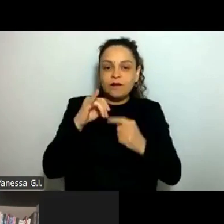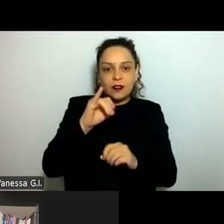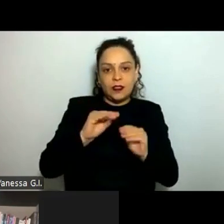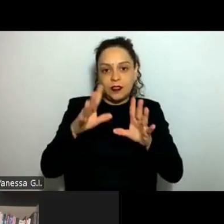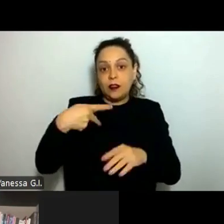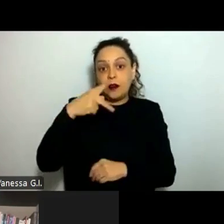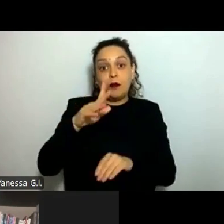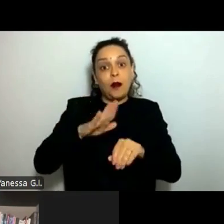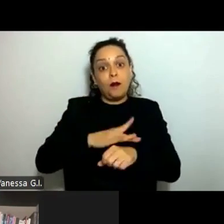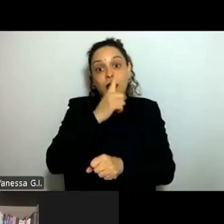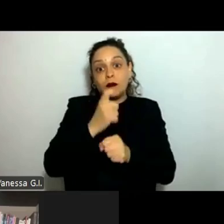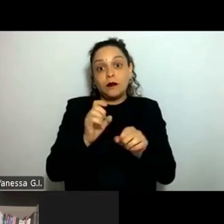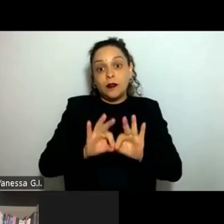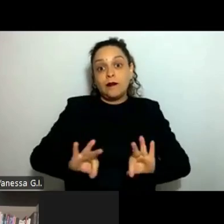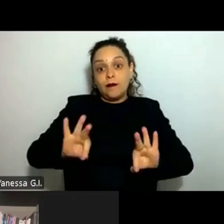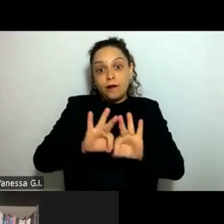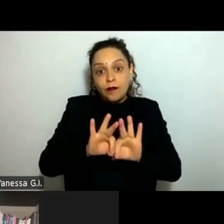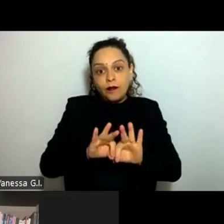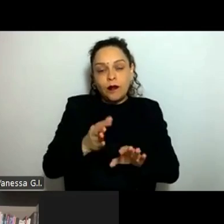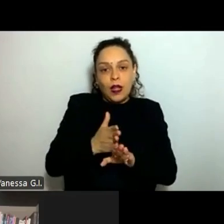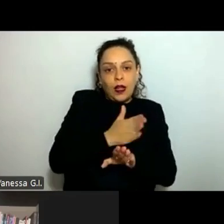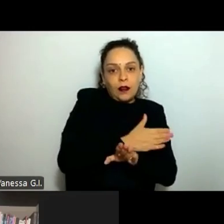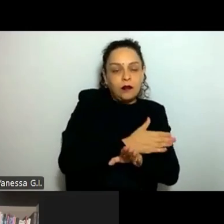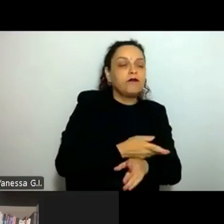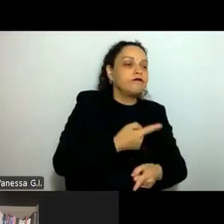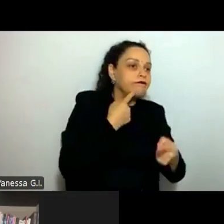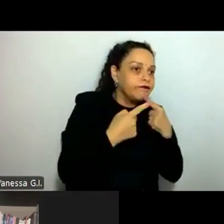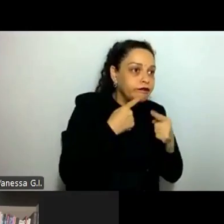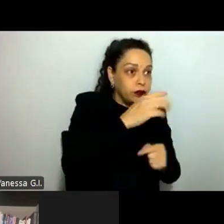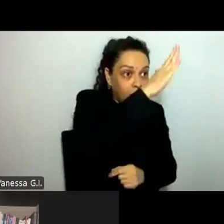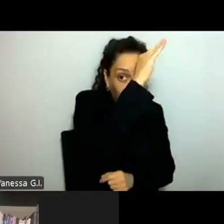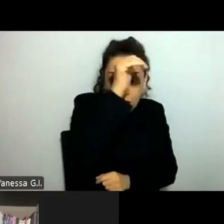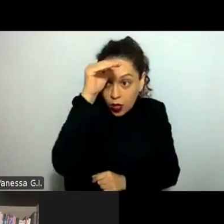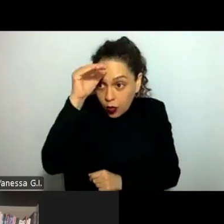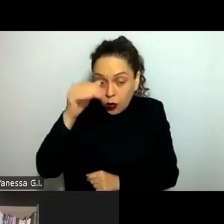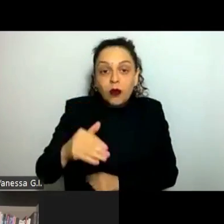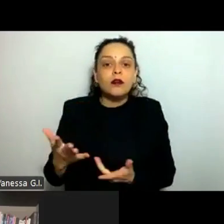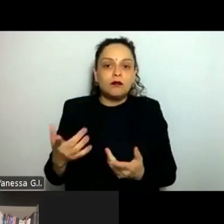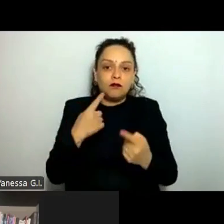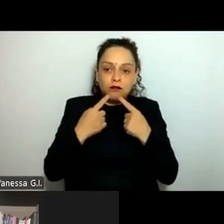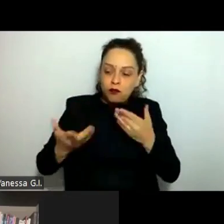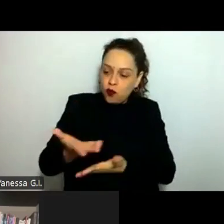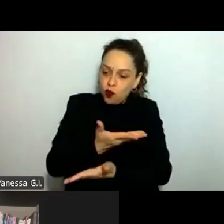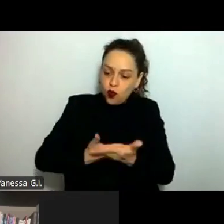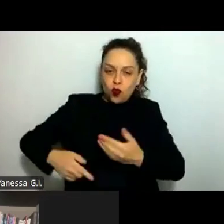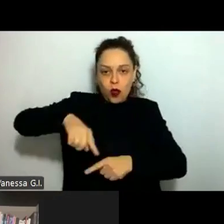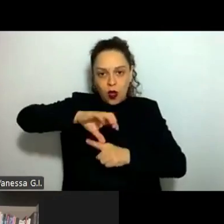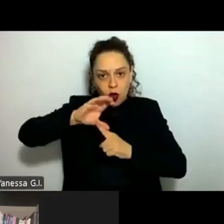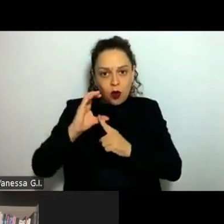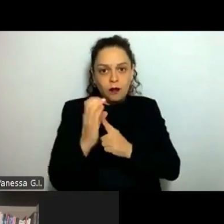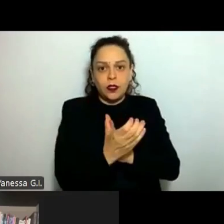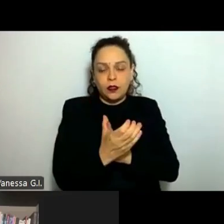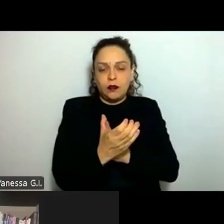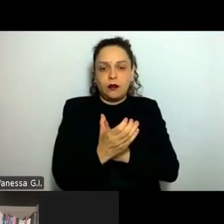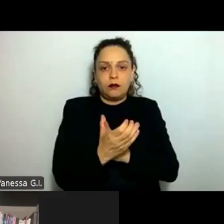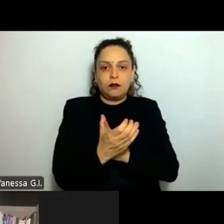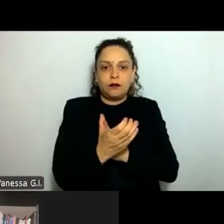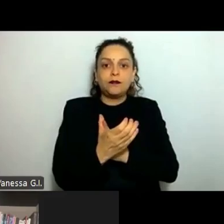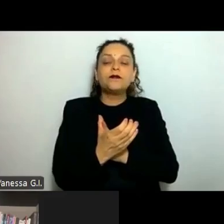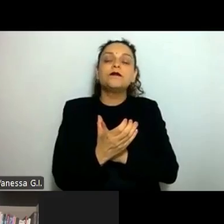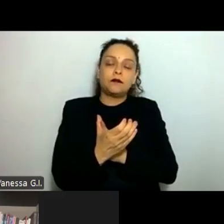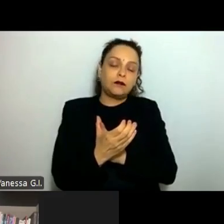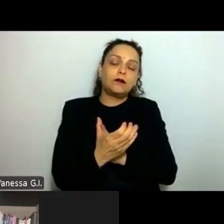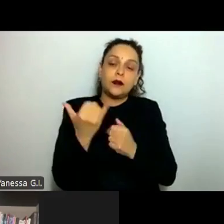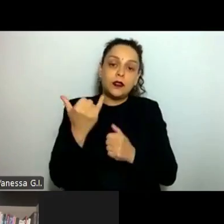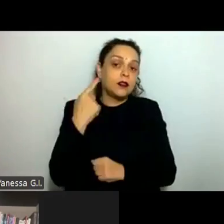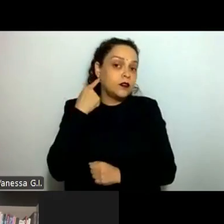construyendo consensos y buscando soluciones acorde a los integrantes de la comisión y por supuesto prioritariamente escuchando a las y los